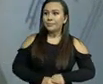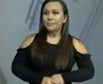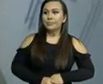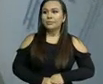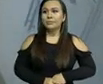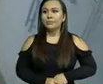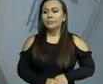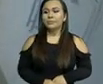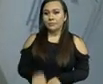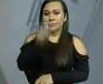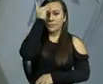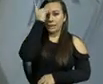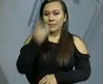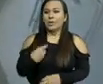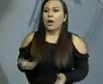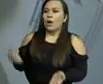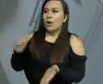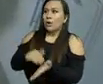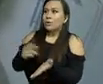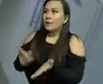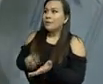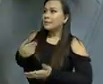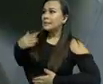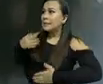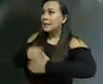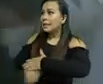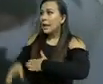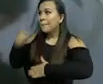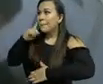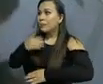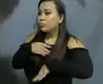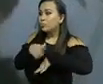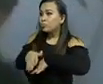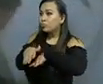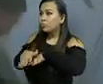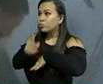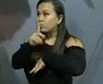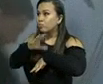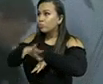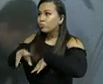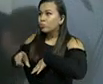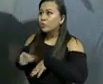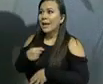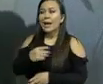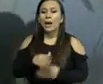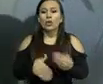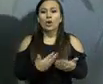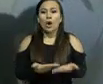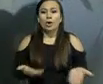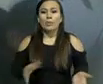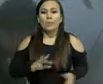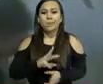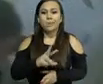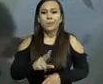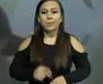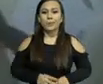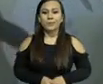pero decide iniciar nuevamente para seguir los actos para llevarse lo que más